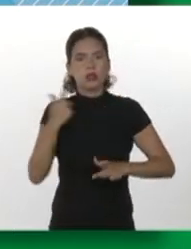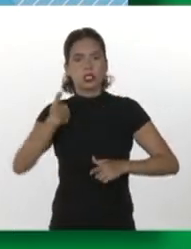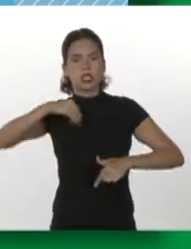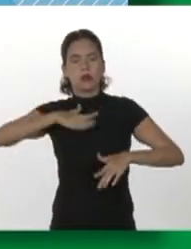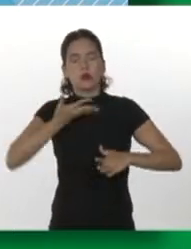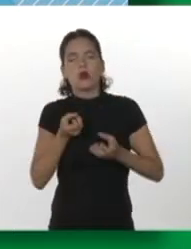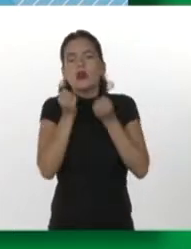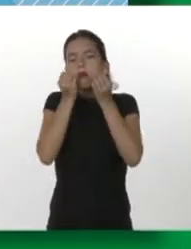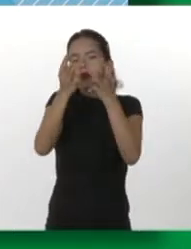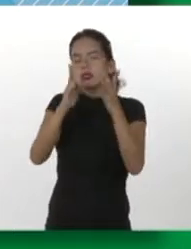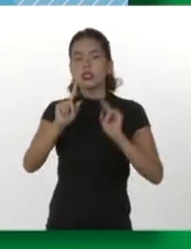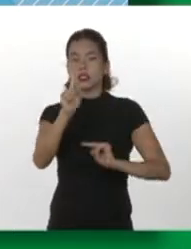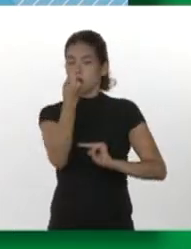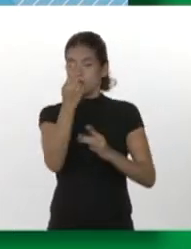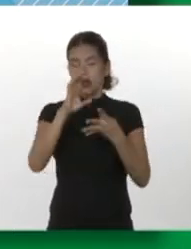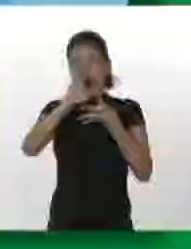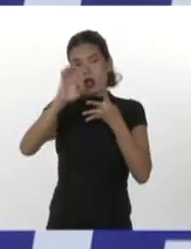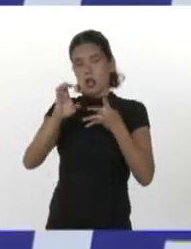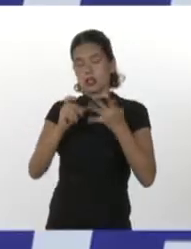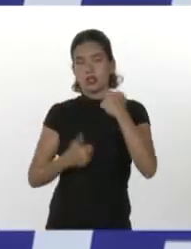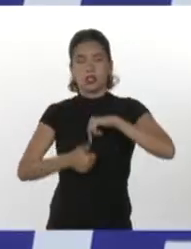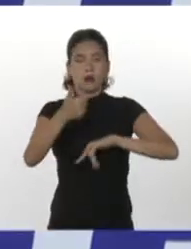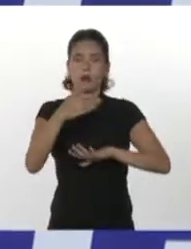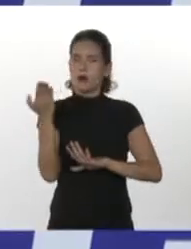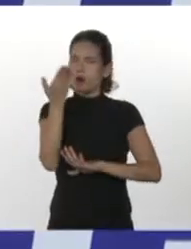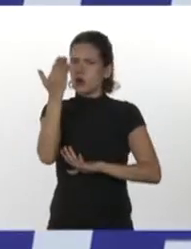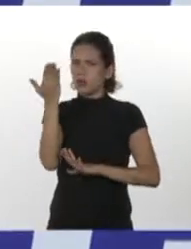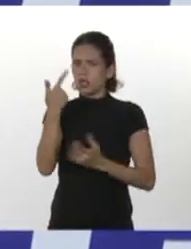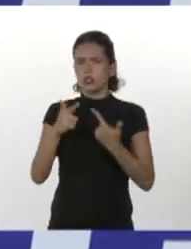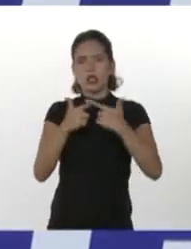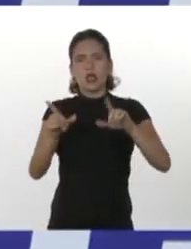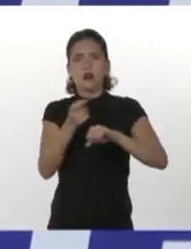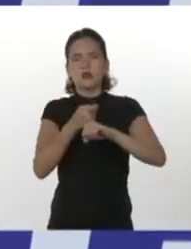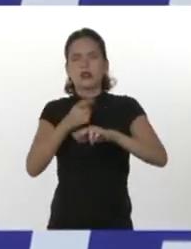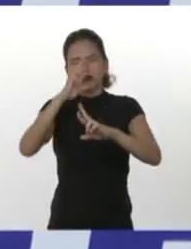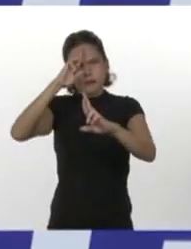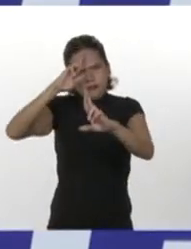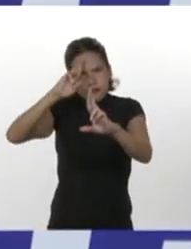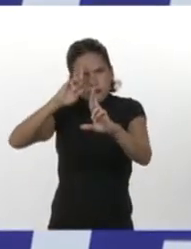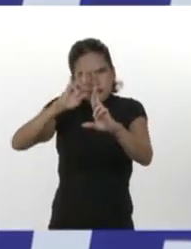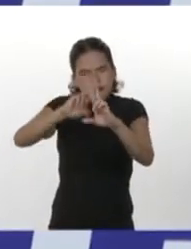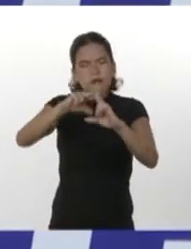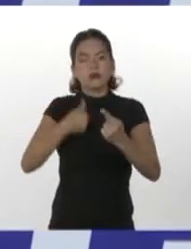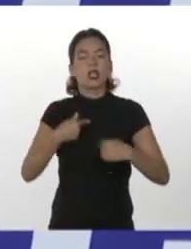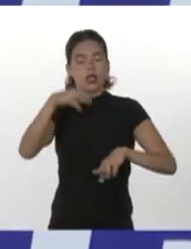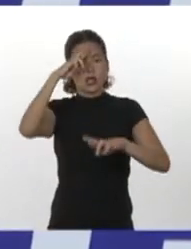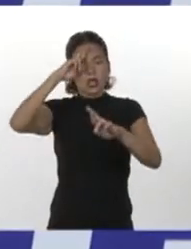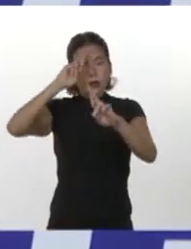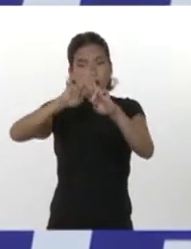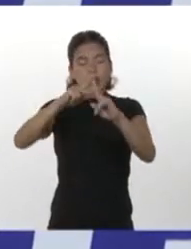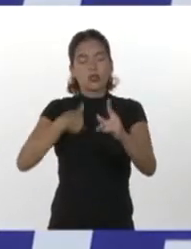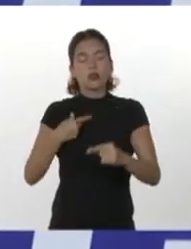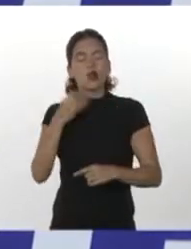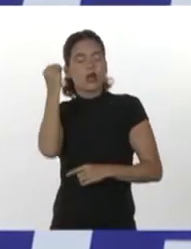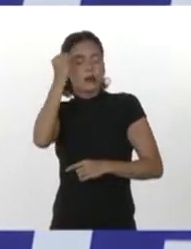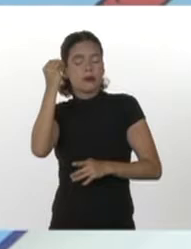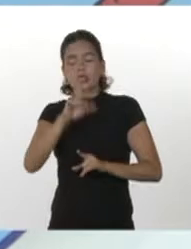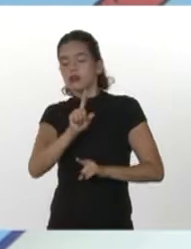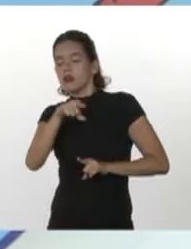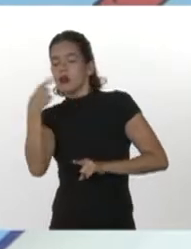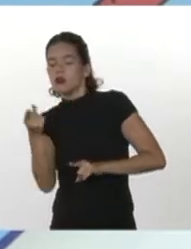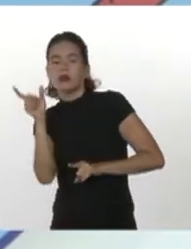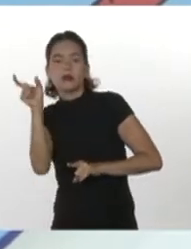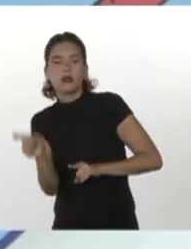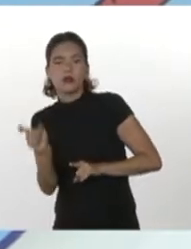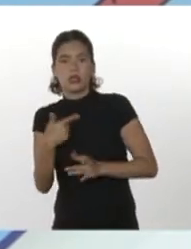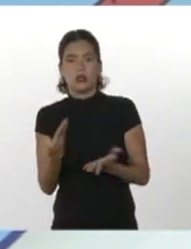Y fíjense, una de las características más importantes de la democracia es el respeto. El respeto a la opinión de la otra